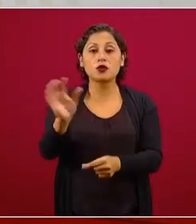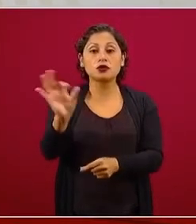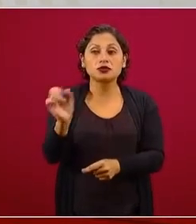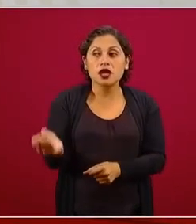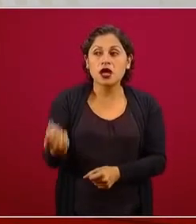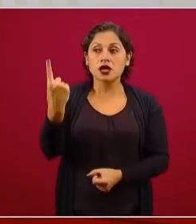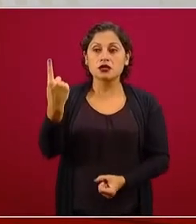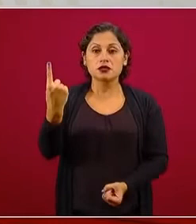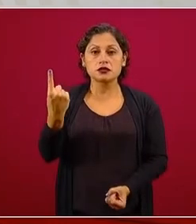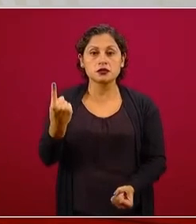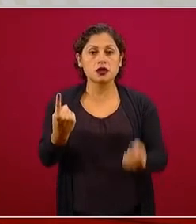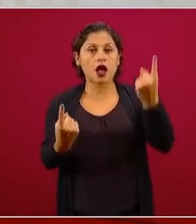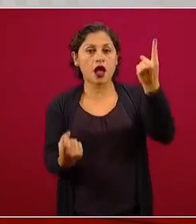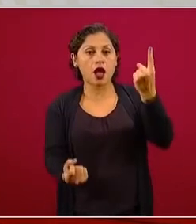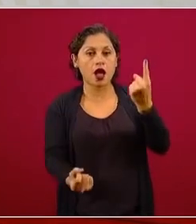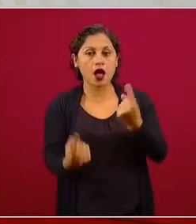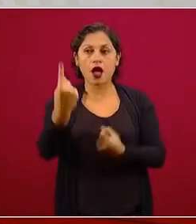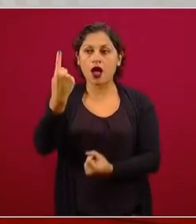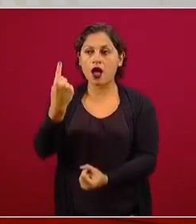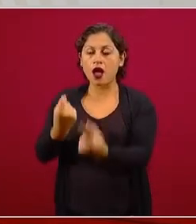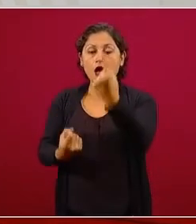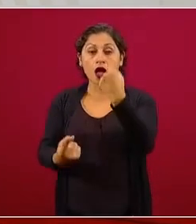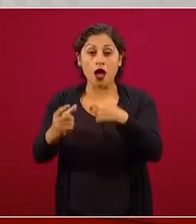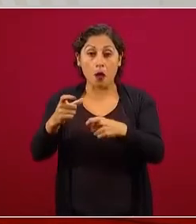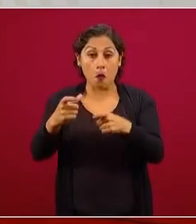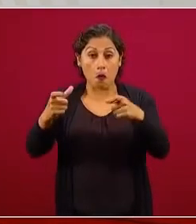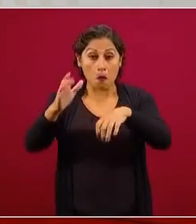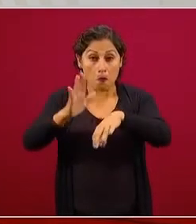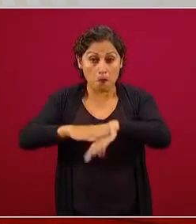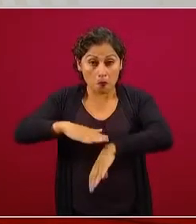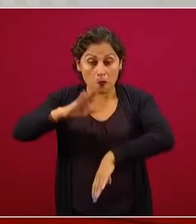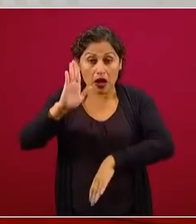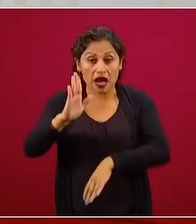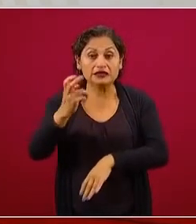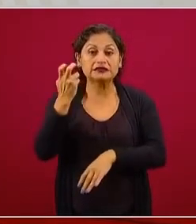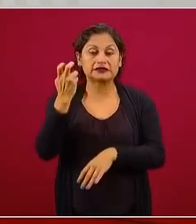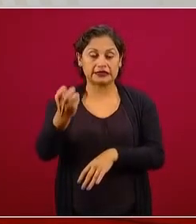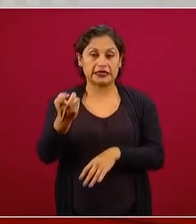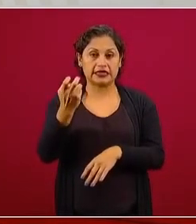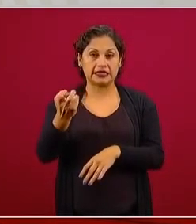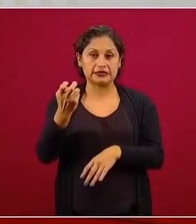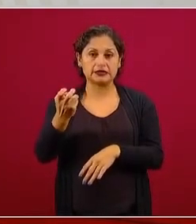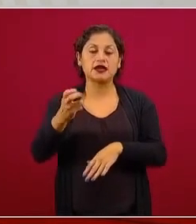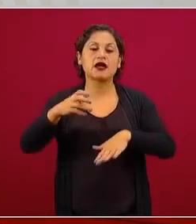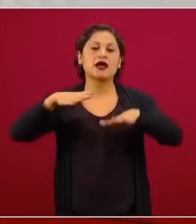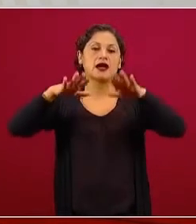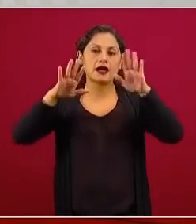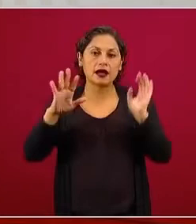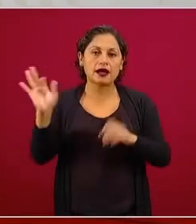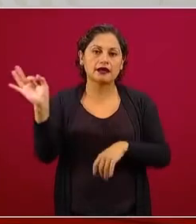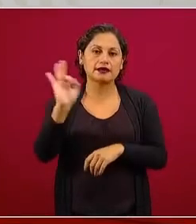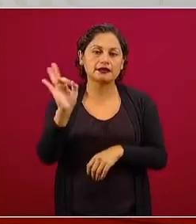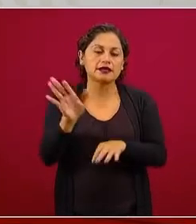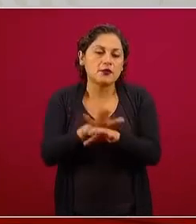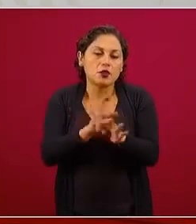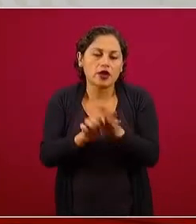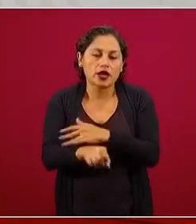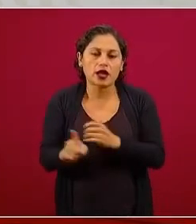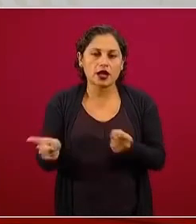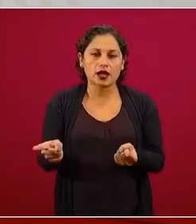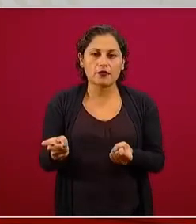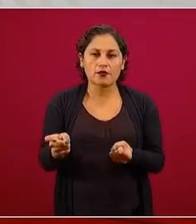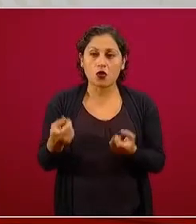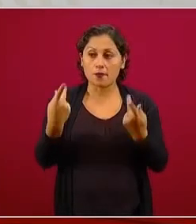detectar brotes, clusters, es decir, conglomerados de personas que pudieran, habiendo ya enfermado